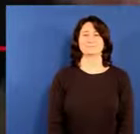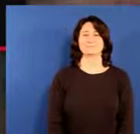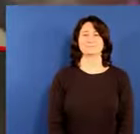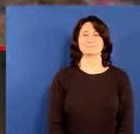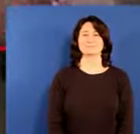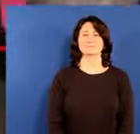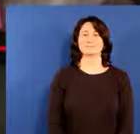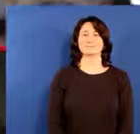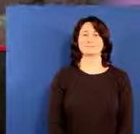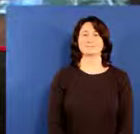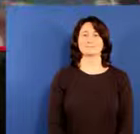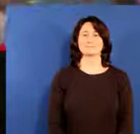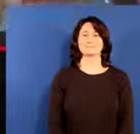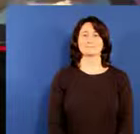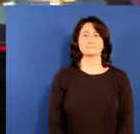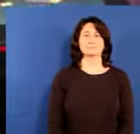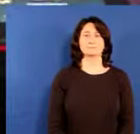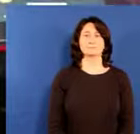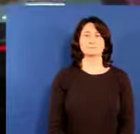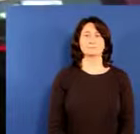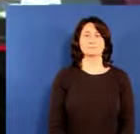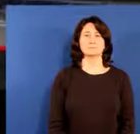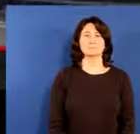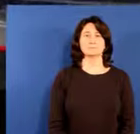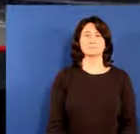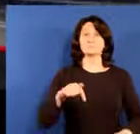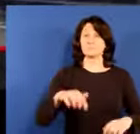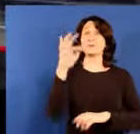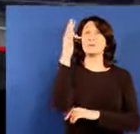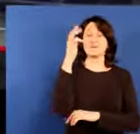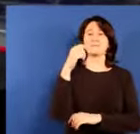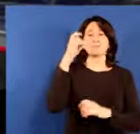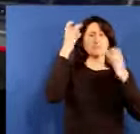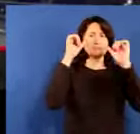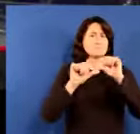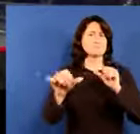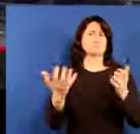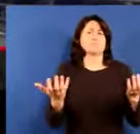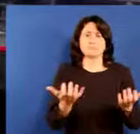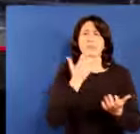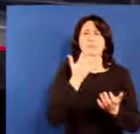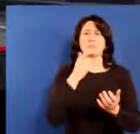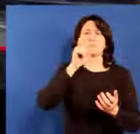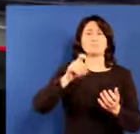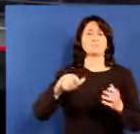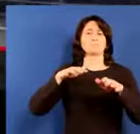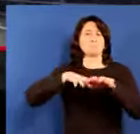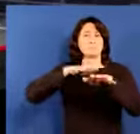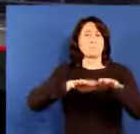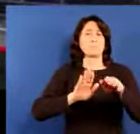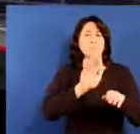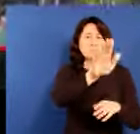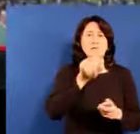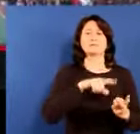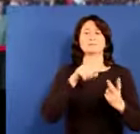multidisciplinar que pretenden promover el encuentro y la participación de mayores, jóvenes y pequeños, compartiendo proyectos en ámbitos tan